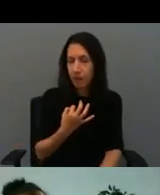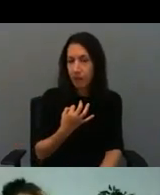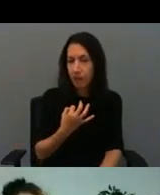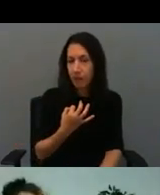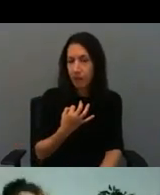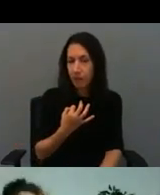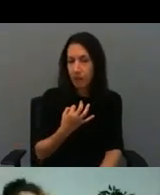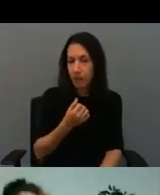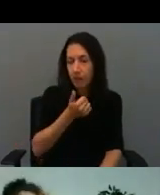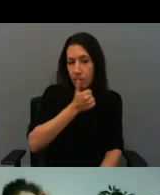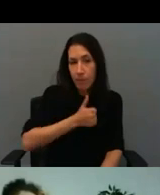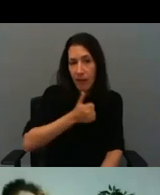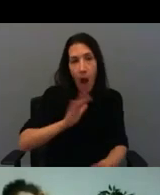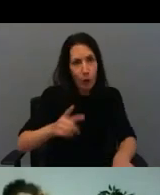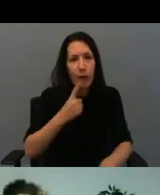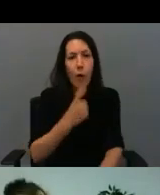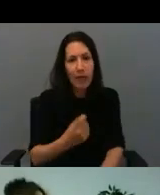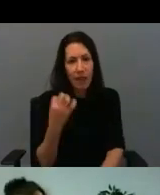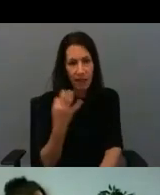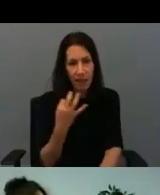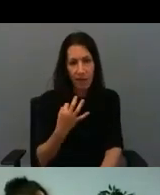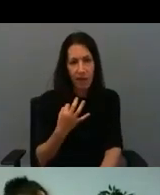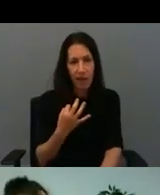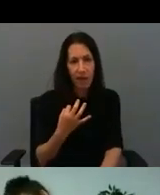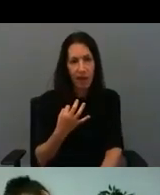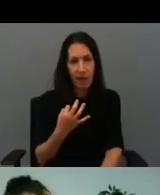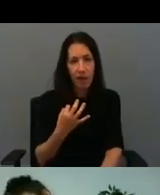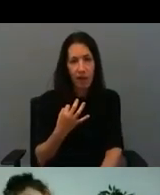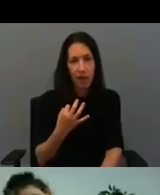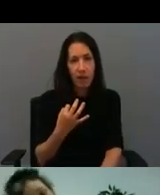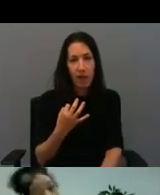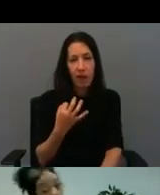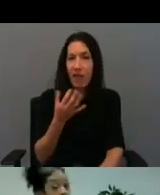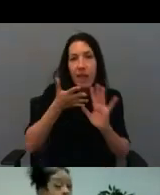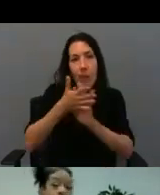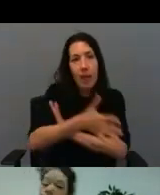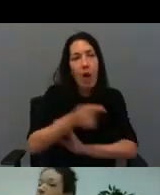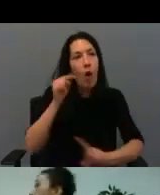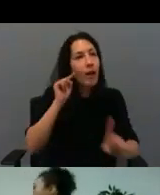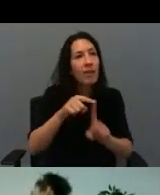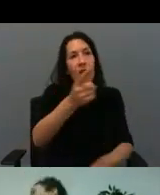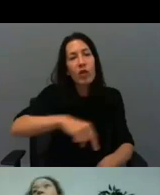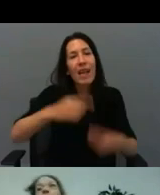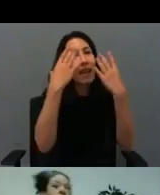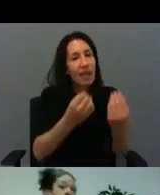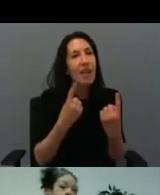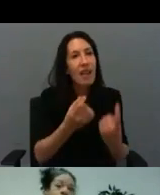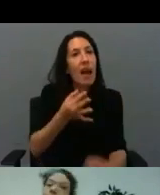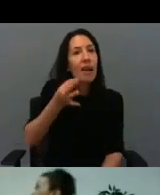aunque a veces cueste, pero de hacer ver que esa necesidad es real, que no